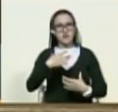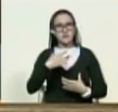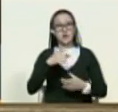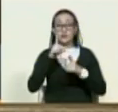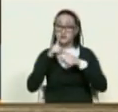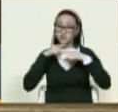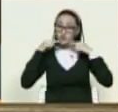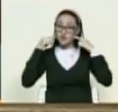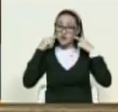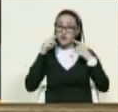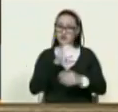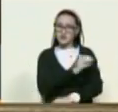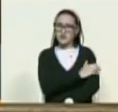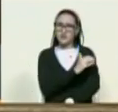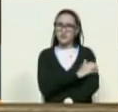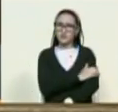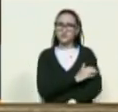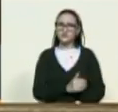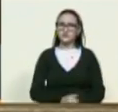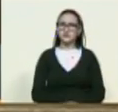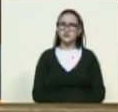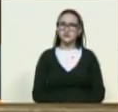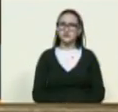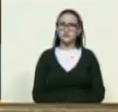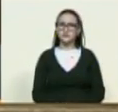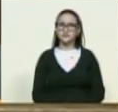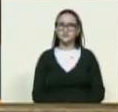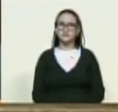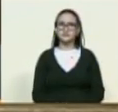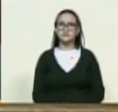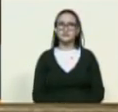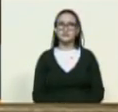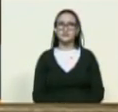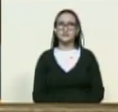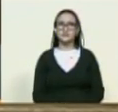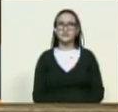sonreírle al fascismo, que le costó en su historia grandes sacrificios.